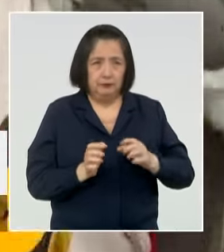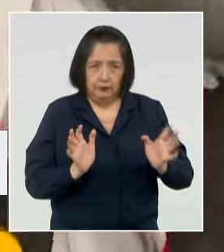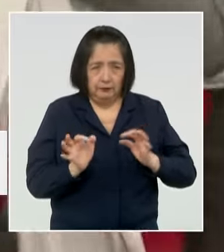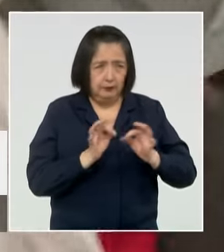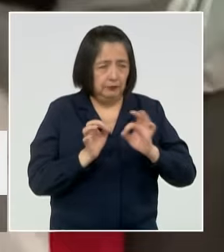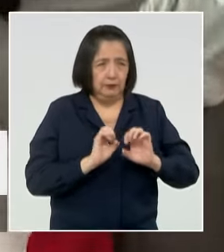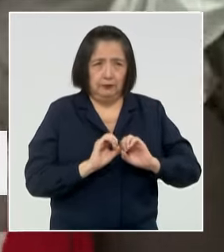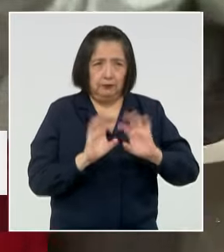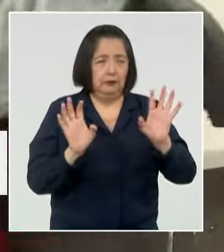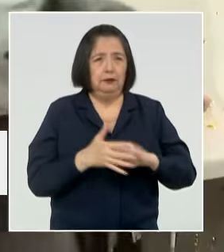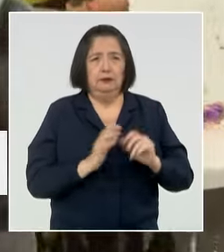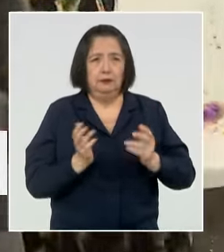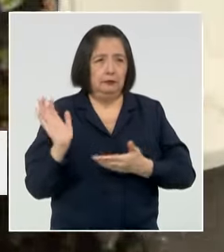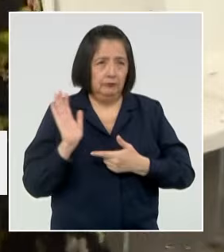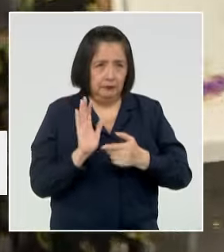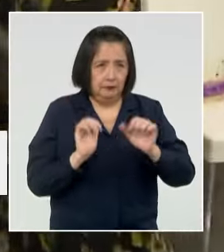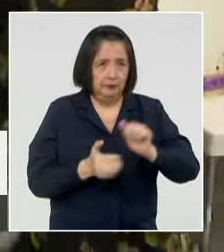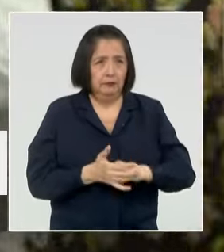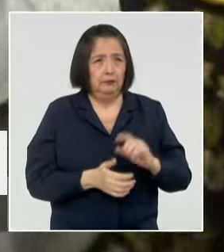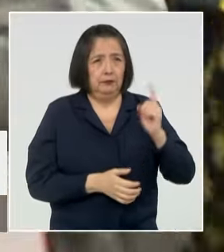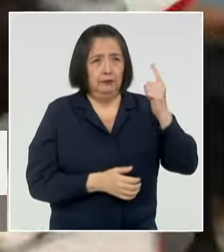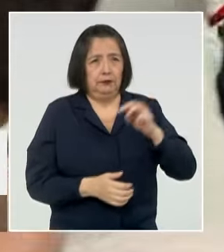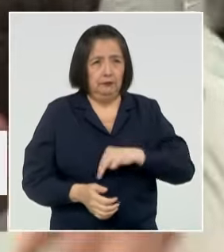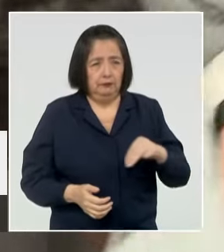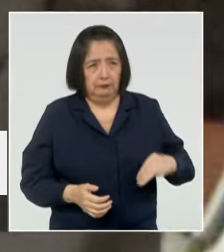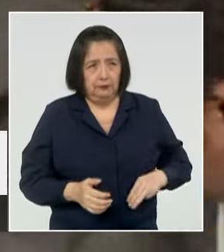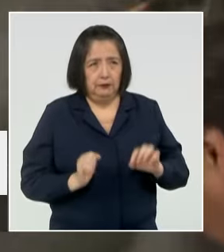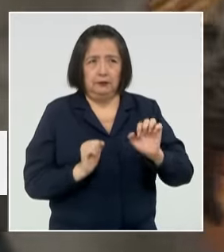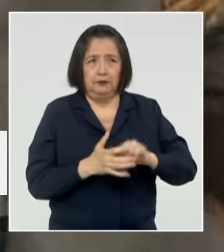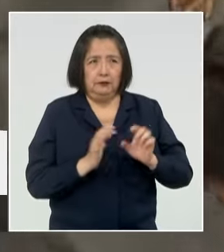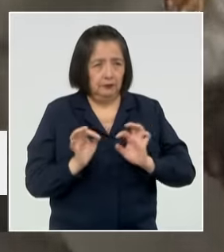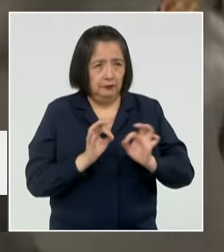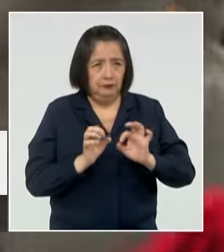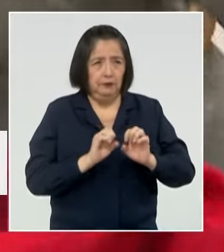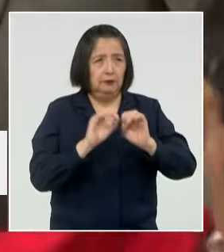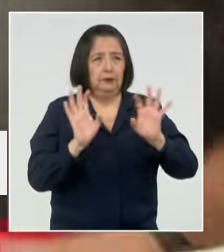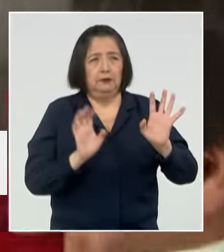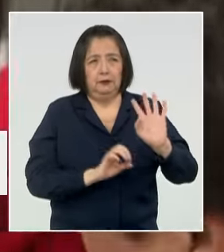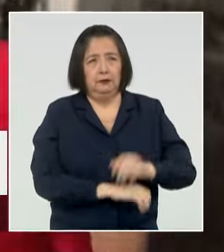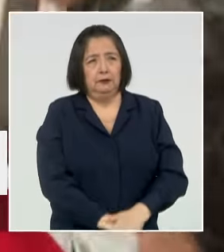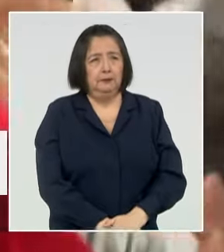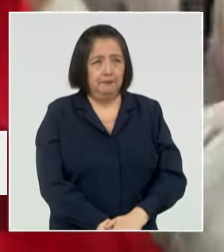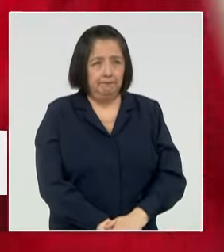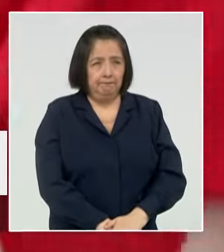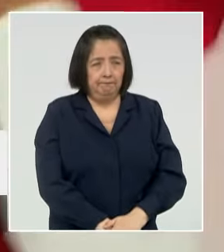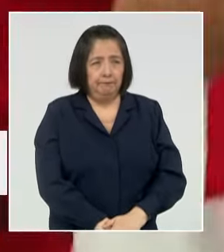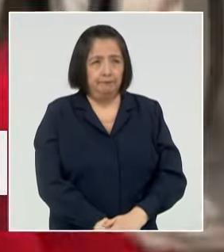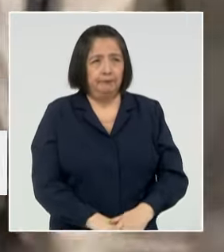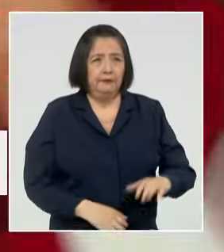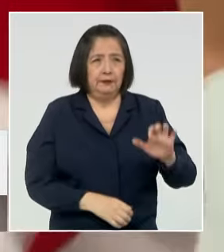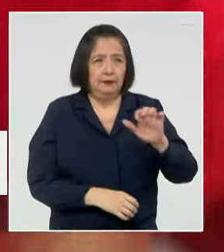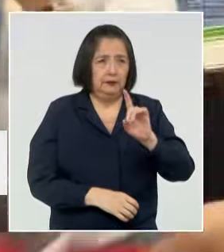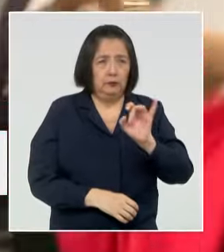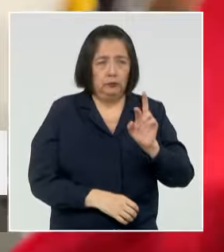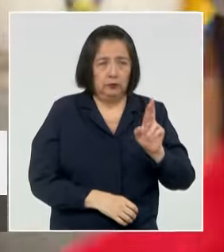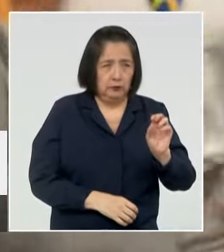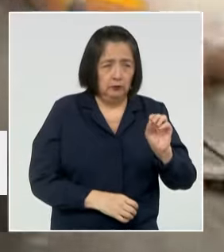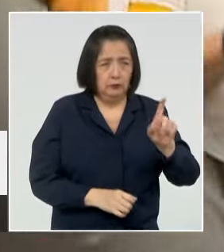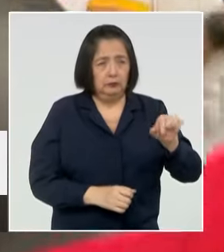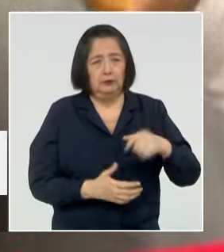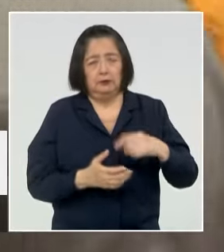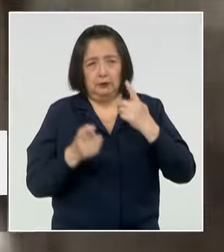una presentación perfecta, un premier totalmente claro, ¿no? Eduardo Romay, que nos ha